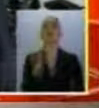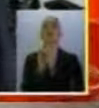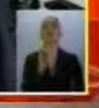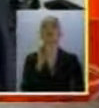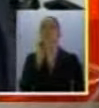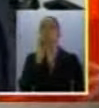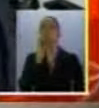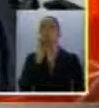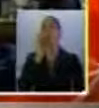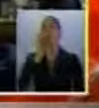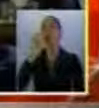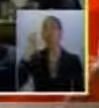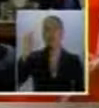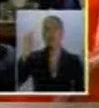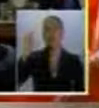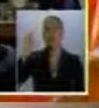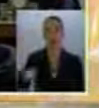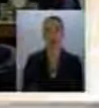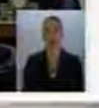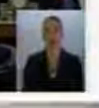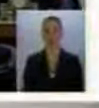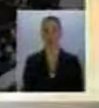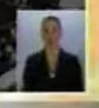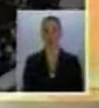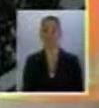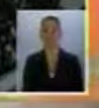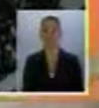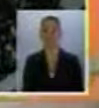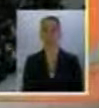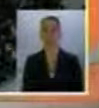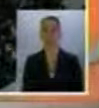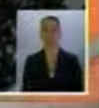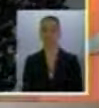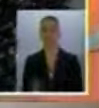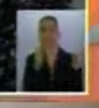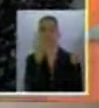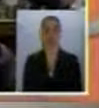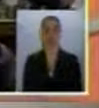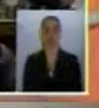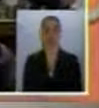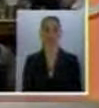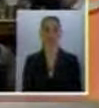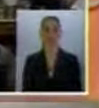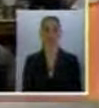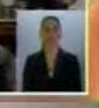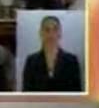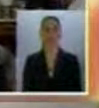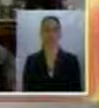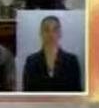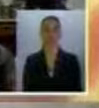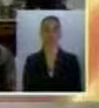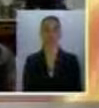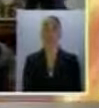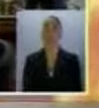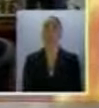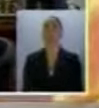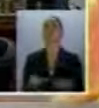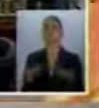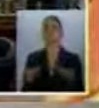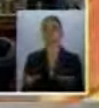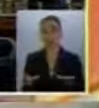de la desigualdad, reforma educacional para reducir también este acceso tan diferenciado a la educación